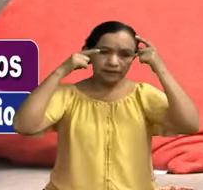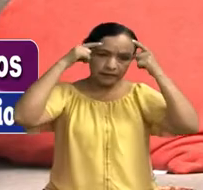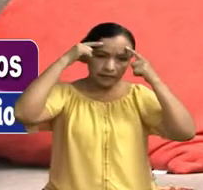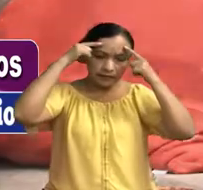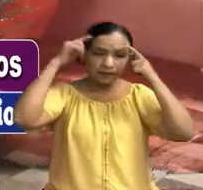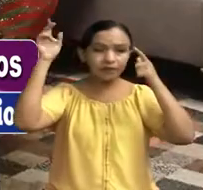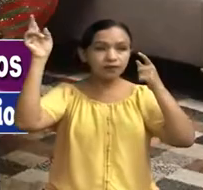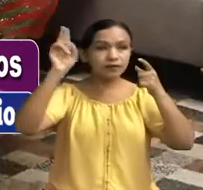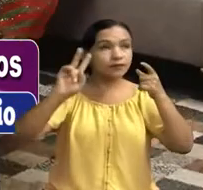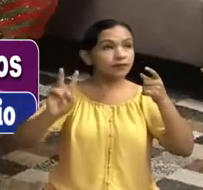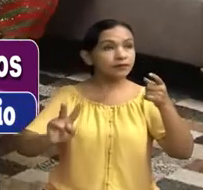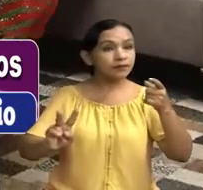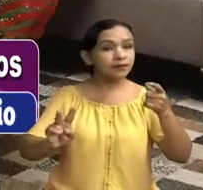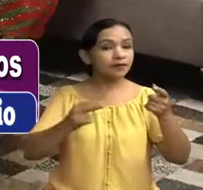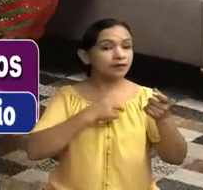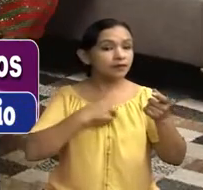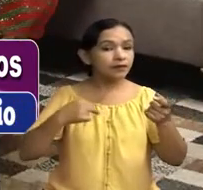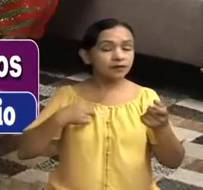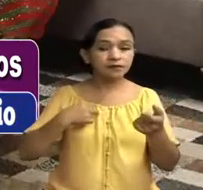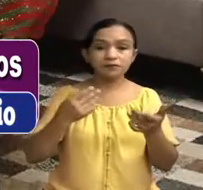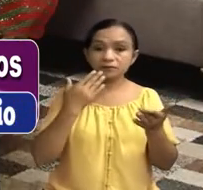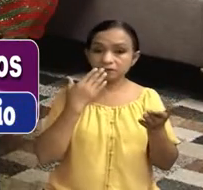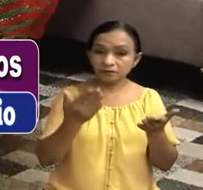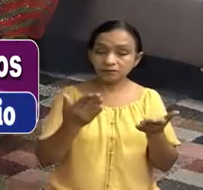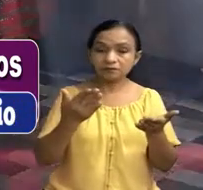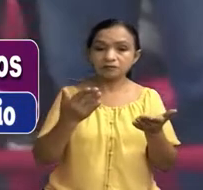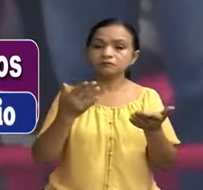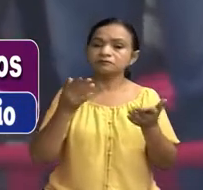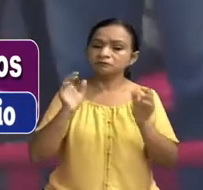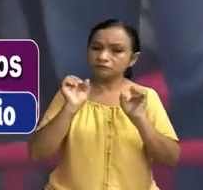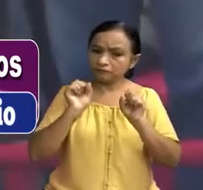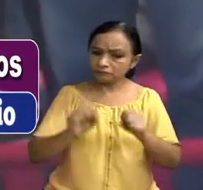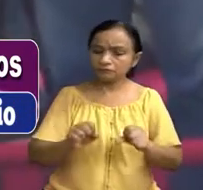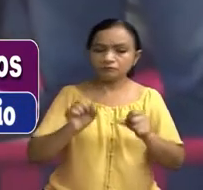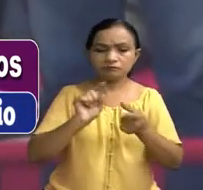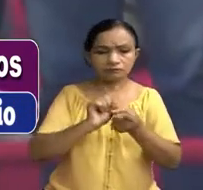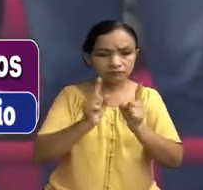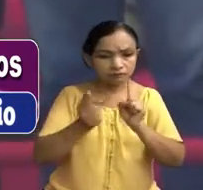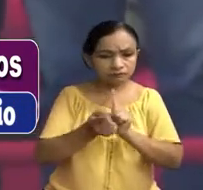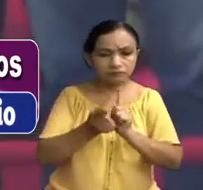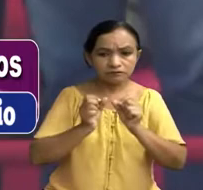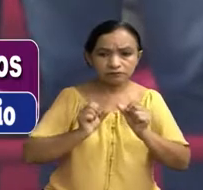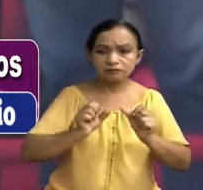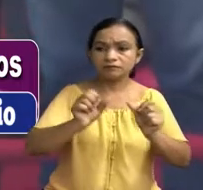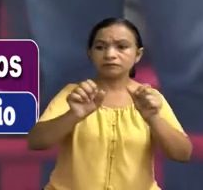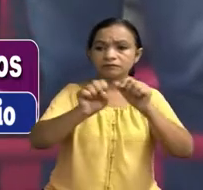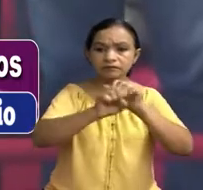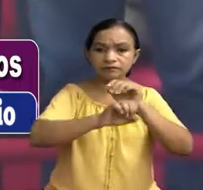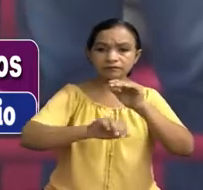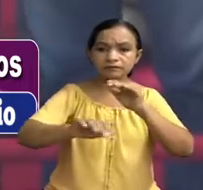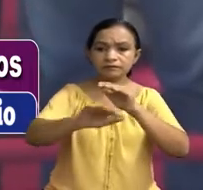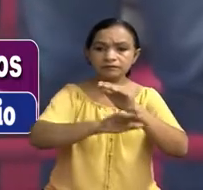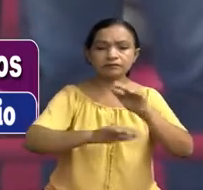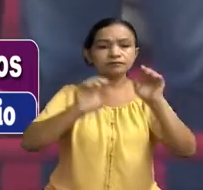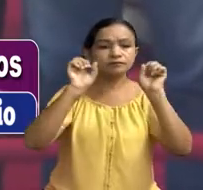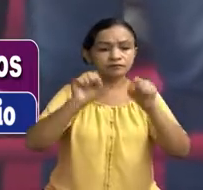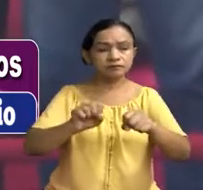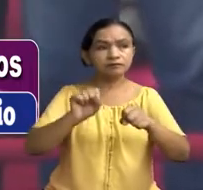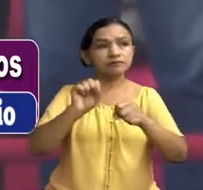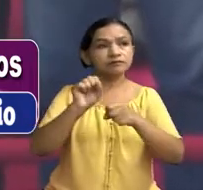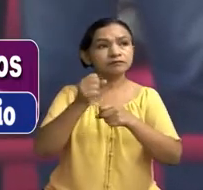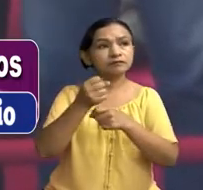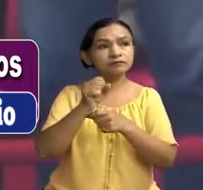bolivariana, liderazgo del comandante Chávez, decir, bueno, la revolución es vigente, el socialismo es vigente y se plantea la idea del socialismo del siglo